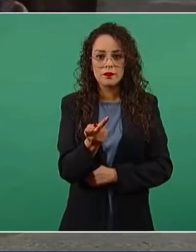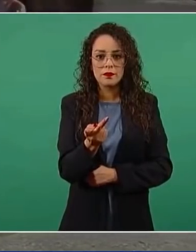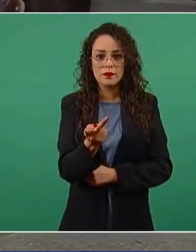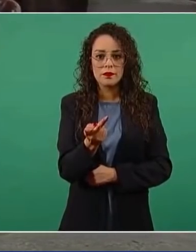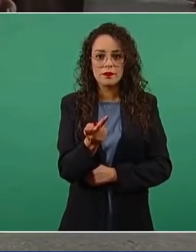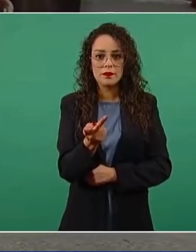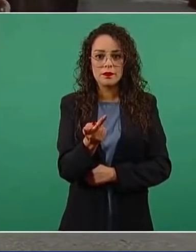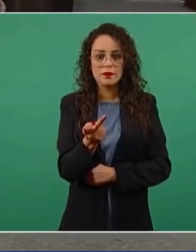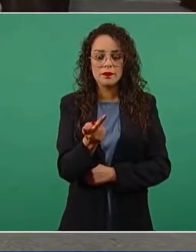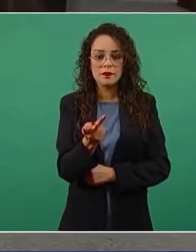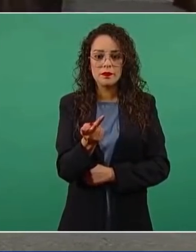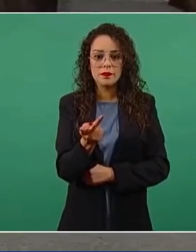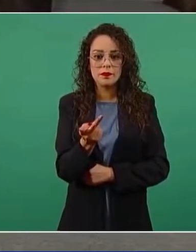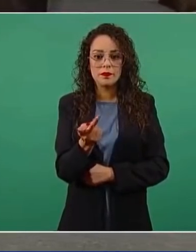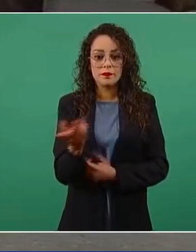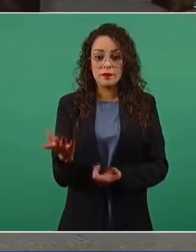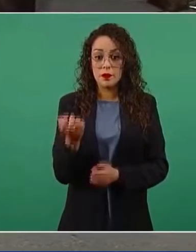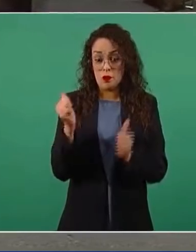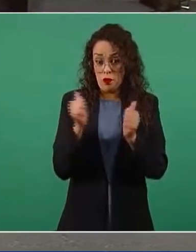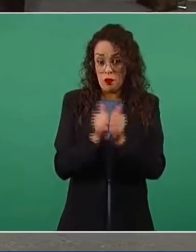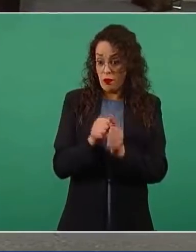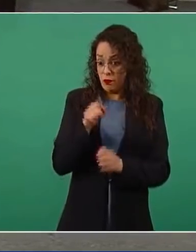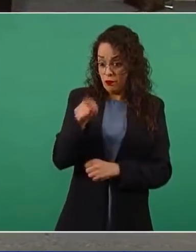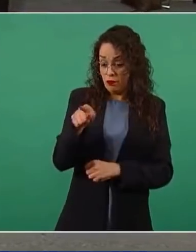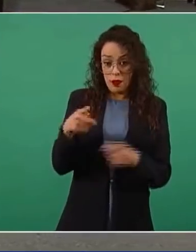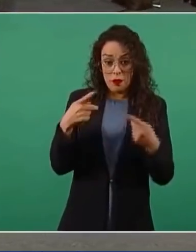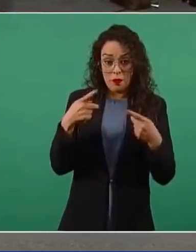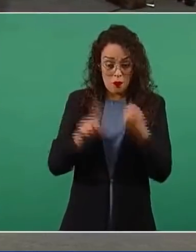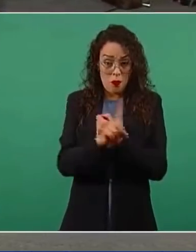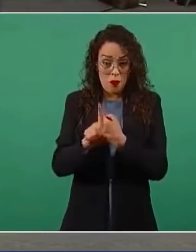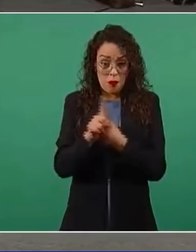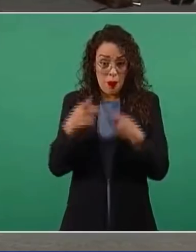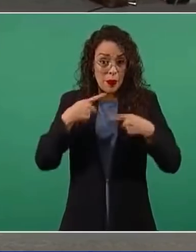Y no es con ellos, no es nada personal.